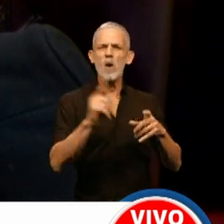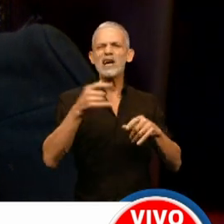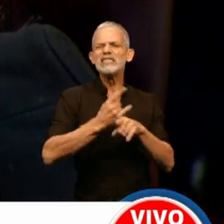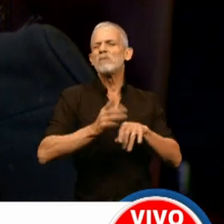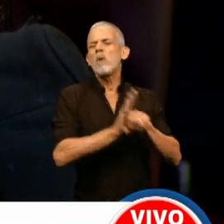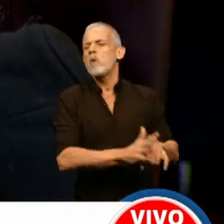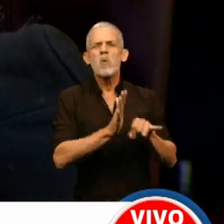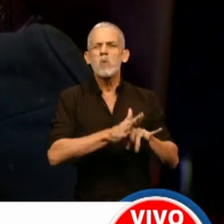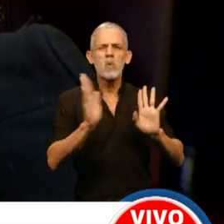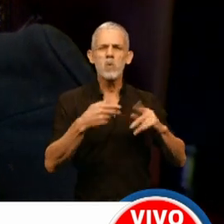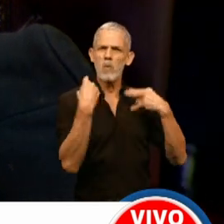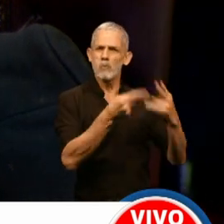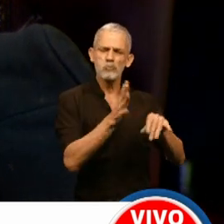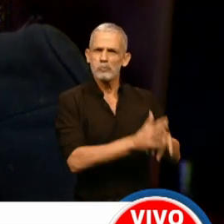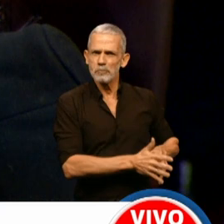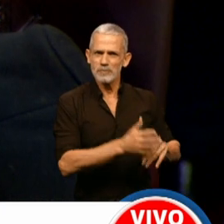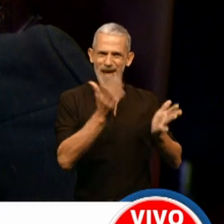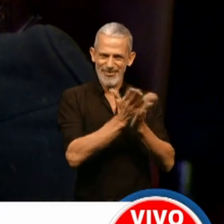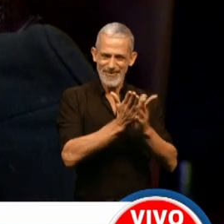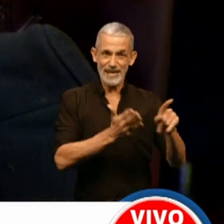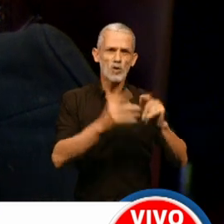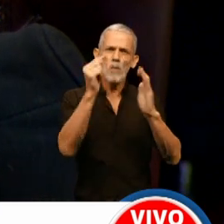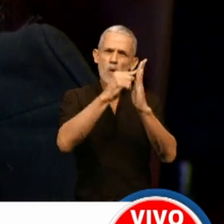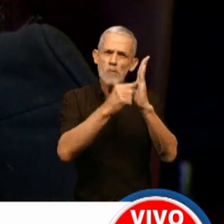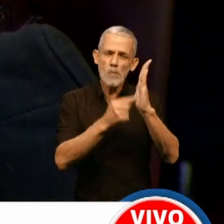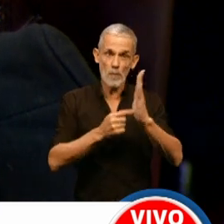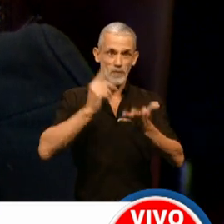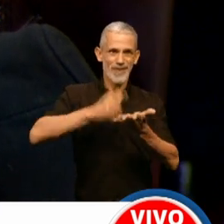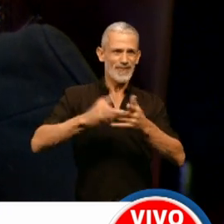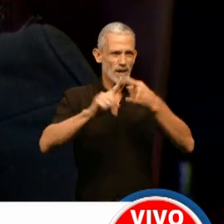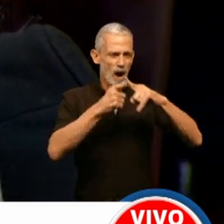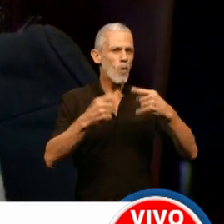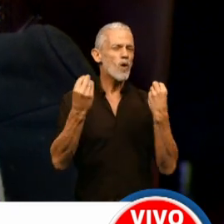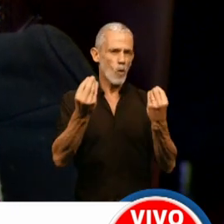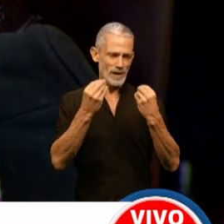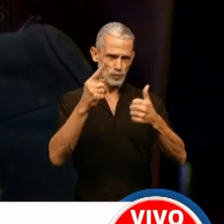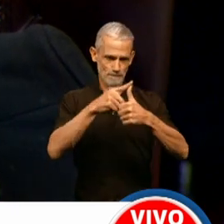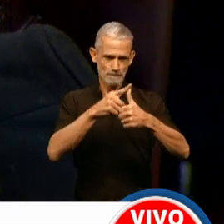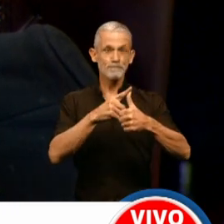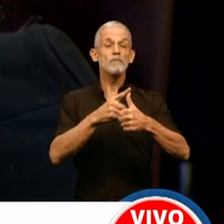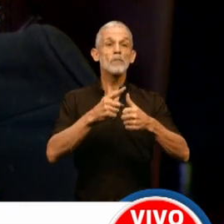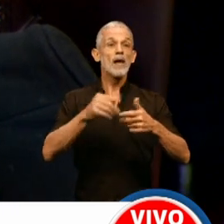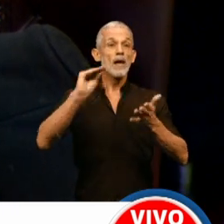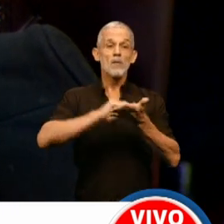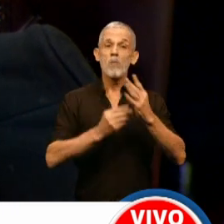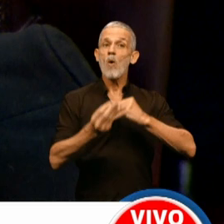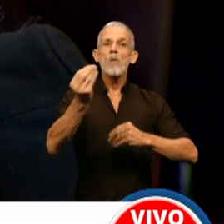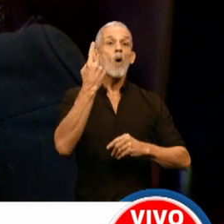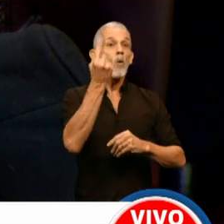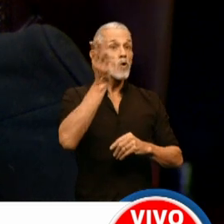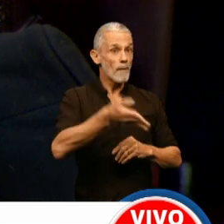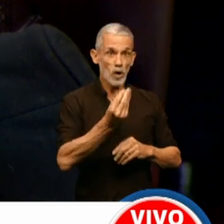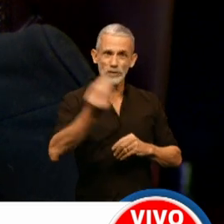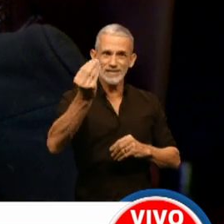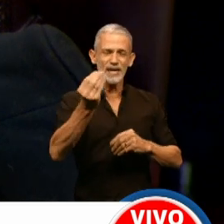vulnerado y marginado los puntos centrales del dictamen acordado son se establece un cupo del 1 por